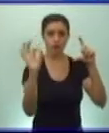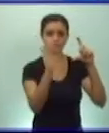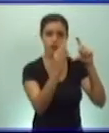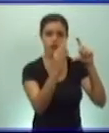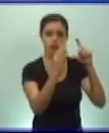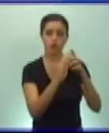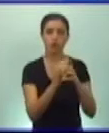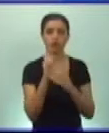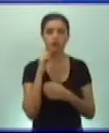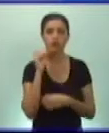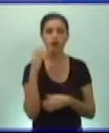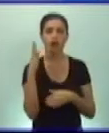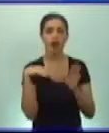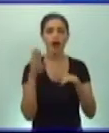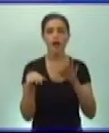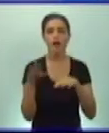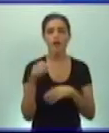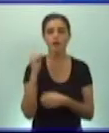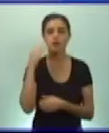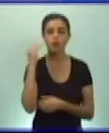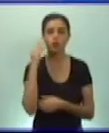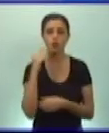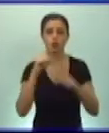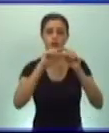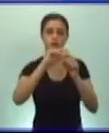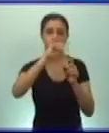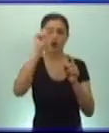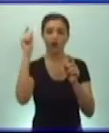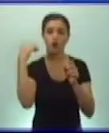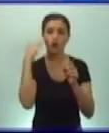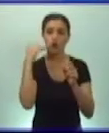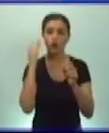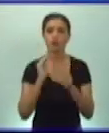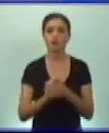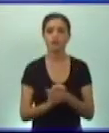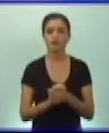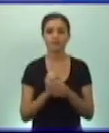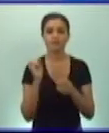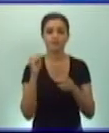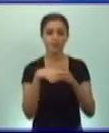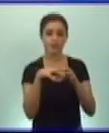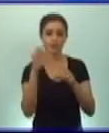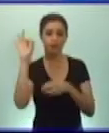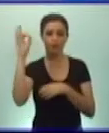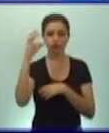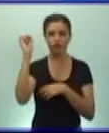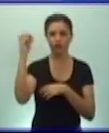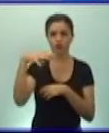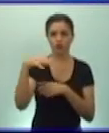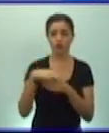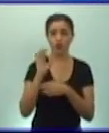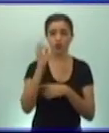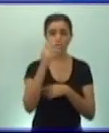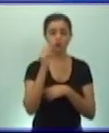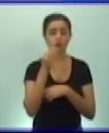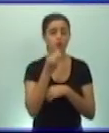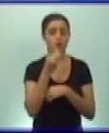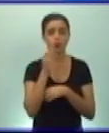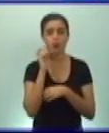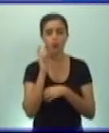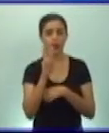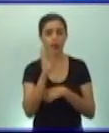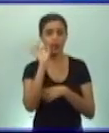tiene colores como si fuera un arcoíris, claro, lo hace un prisma. Ahora fíjense una cosa, el sol no se puede mirar